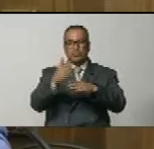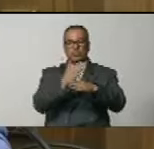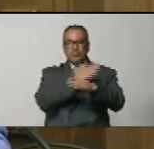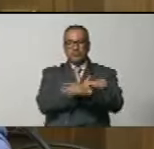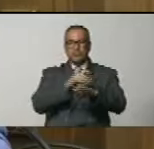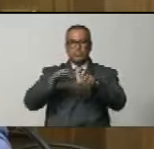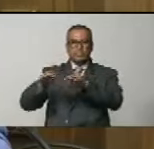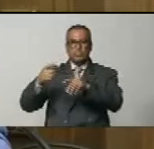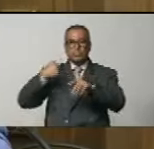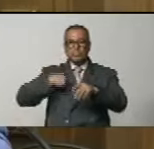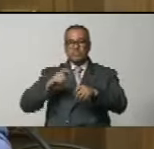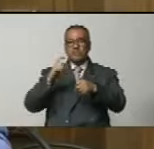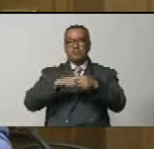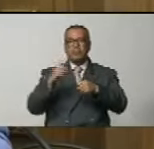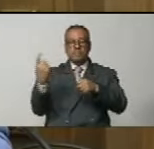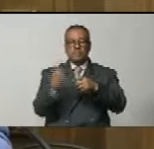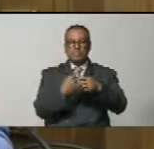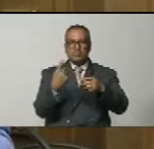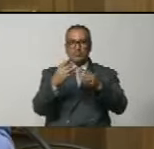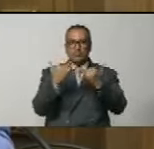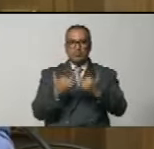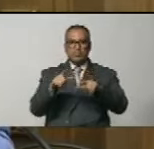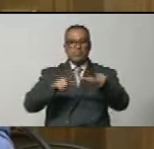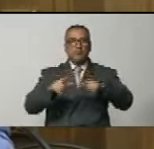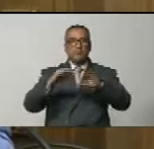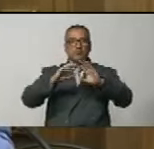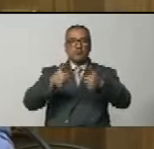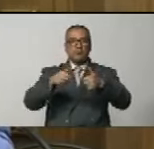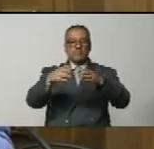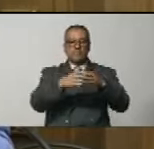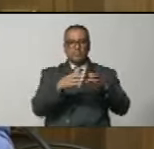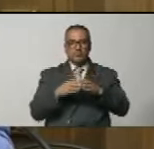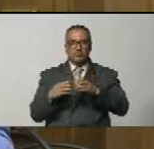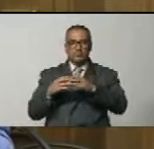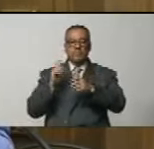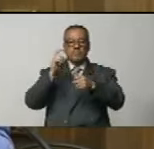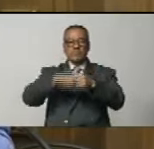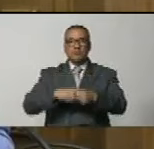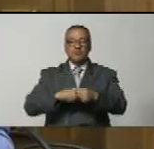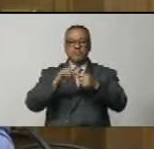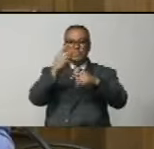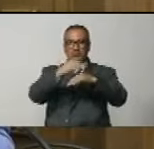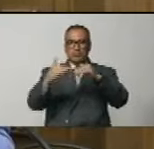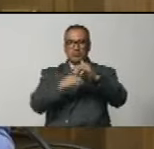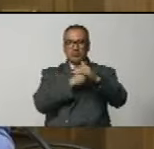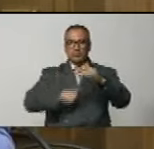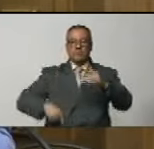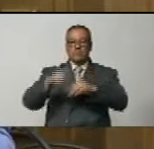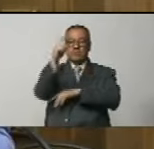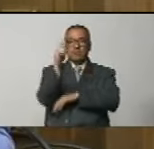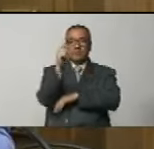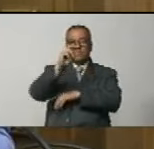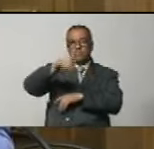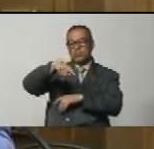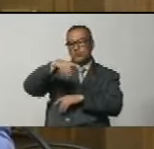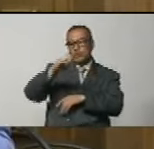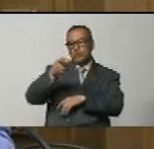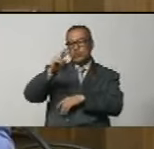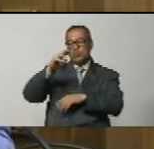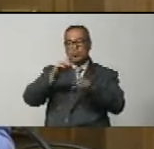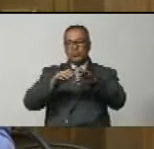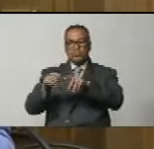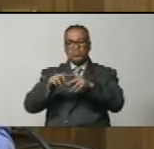anuncio de Secretaría de la Asistencia del Coro Reglamentario, abrió la sesión ordinaria con la asistencia del primer vicepresidente, diputado Pedro Infante, la